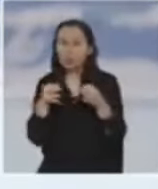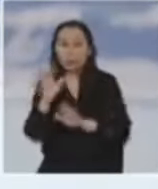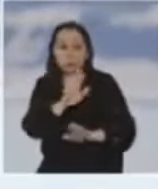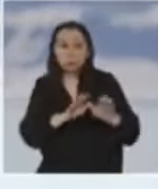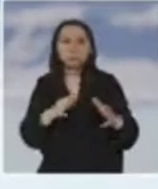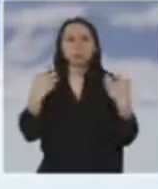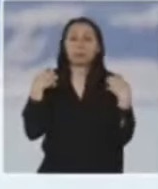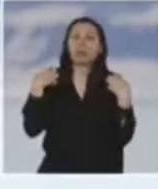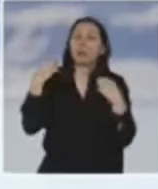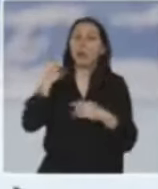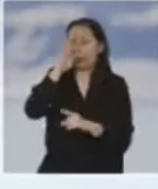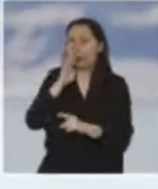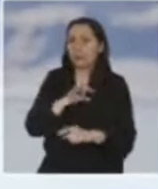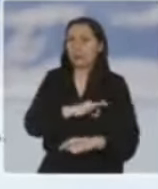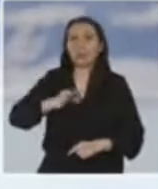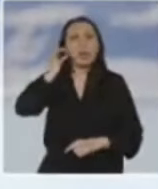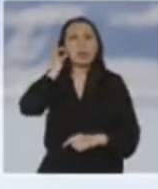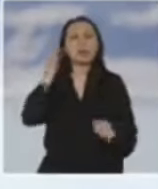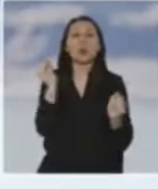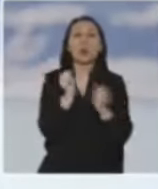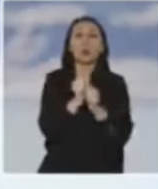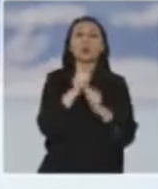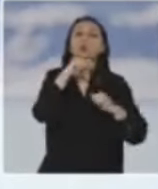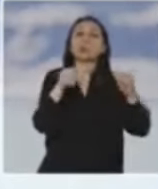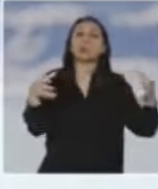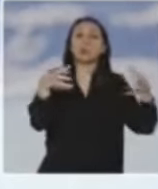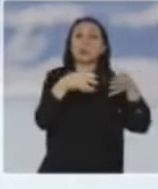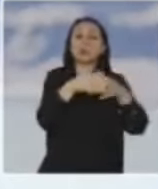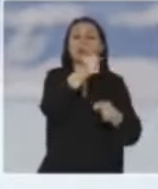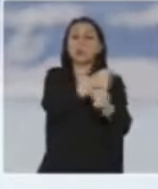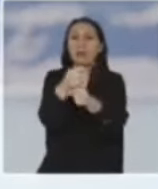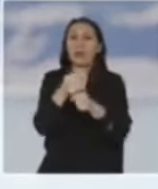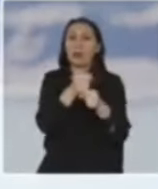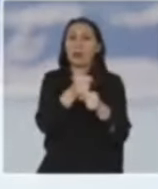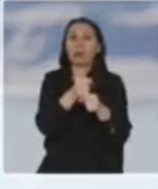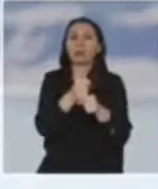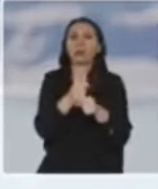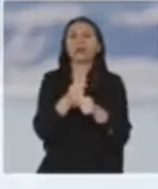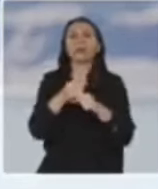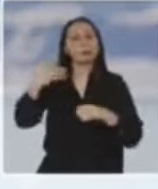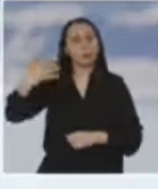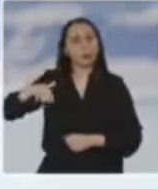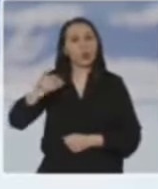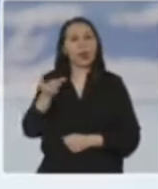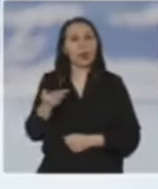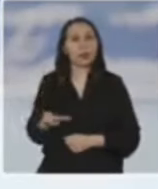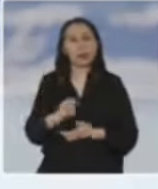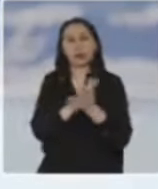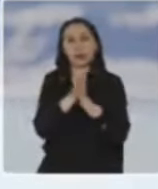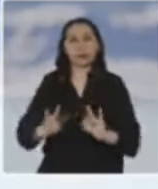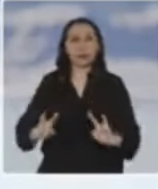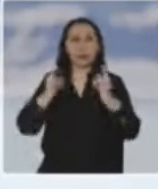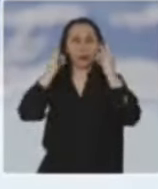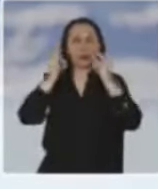cargo directo de la ministra junto al consorcio a cargo de las y los trabajadores Quienes son el componente central de toda